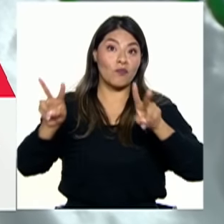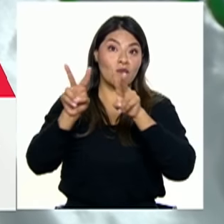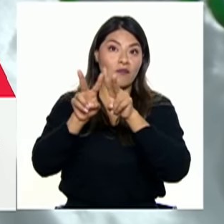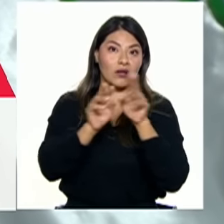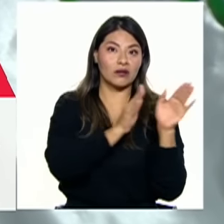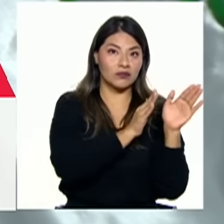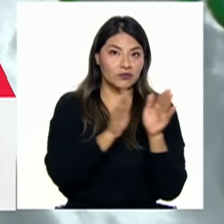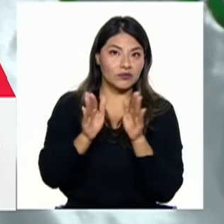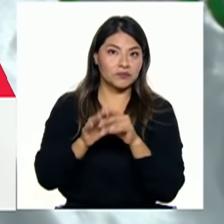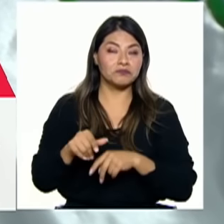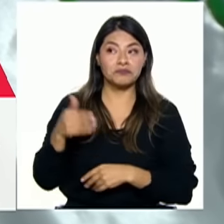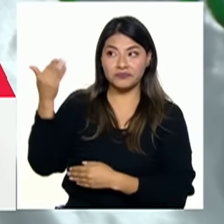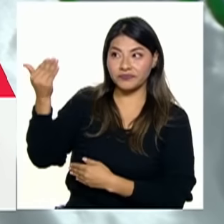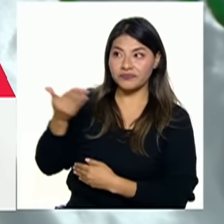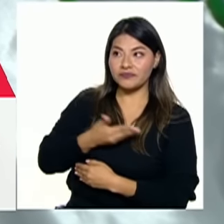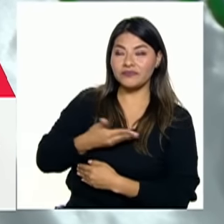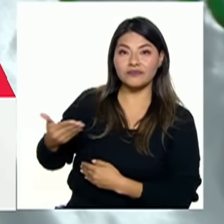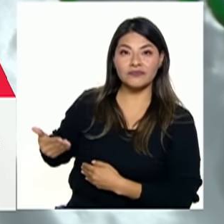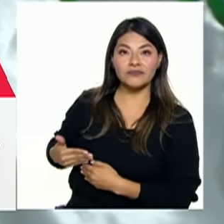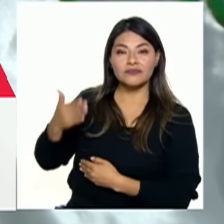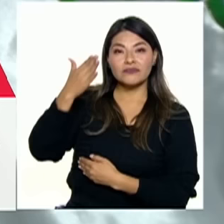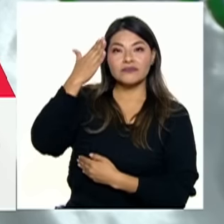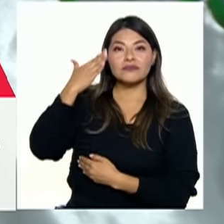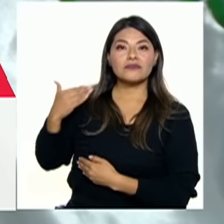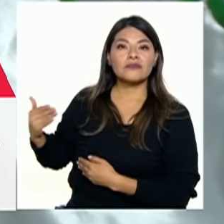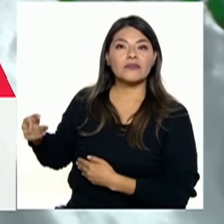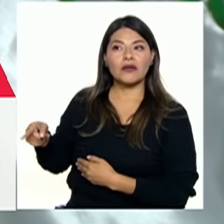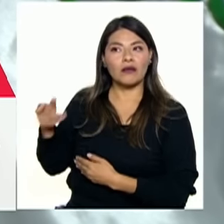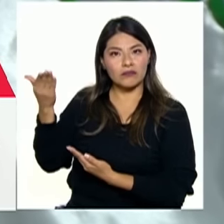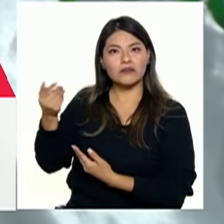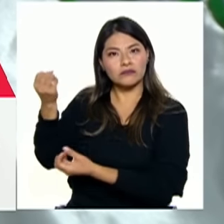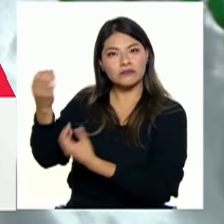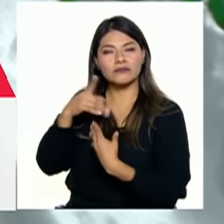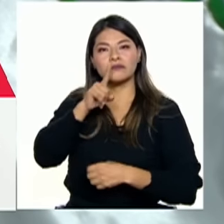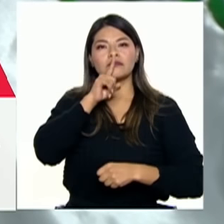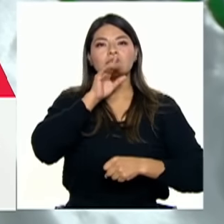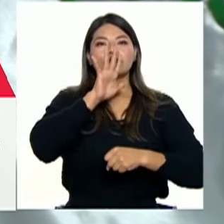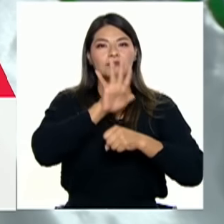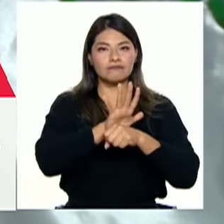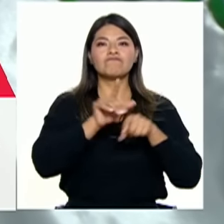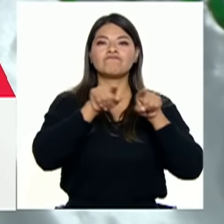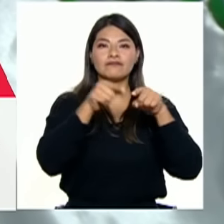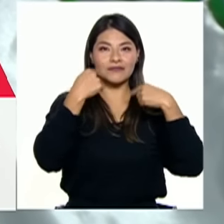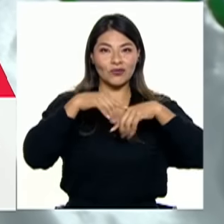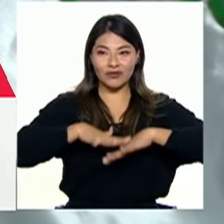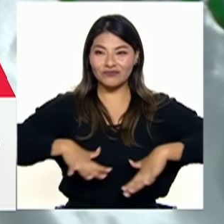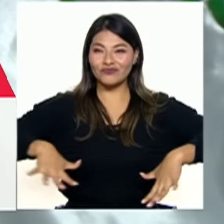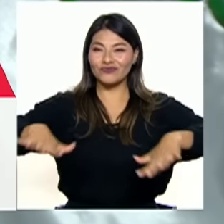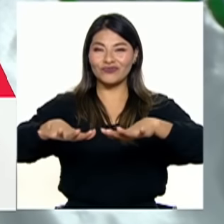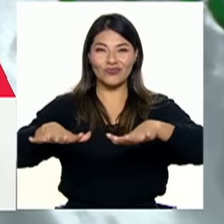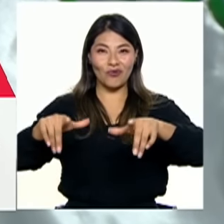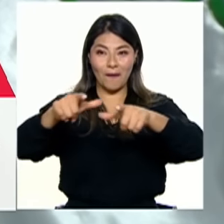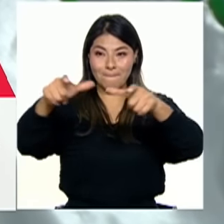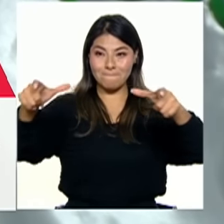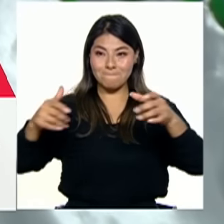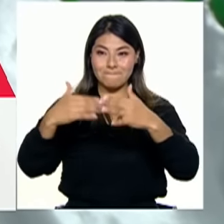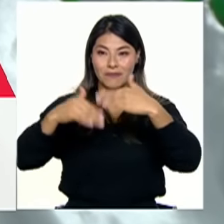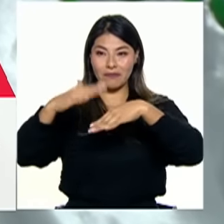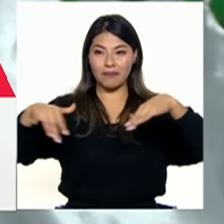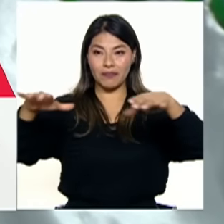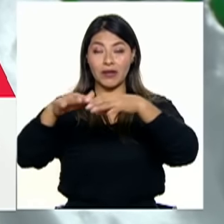Nuestra presidenta ha expresado su compromiso de viabilizar el Parque Industrial de Ancón. Desde